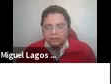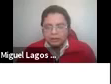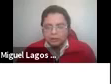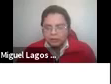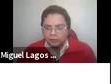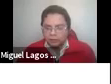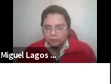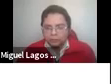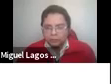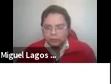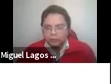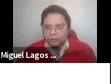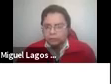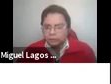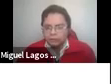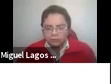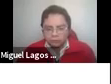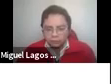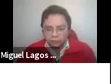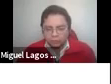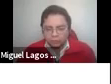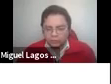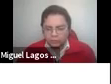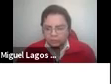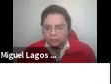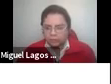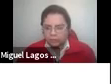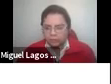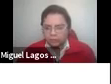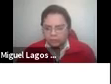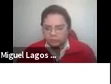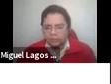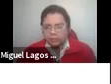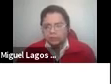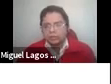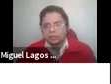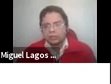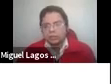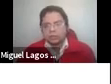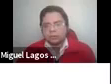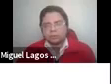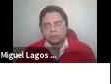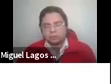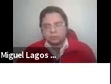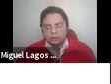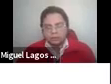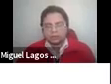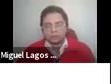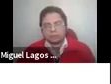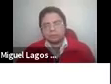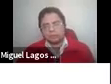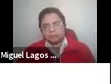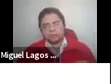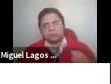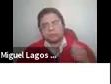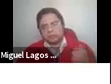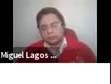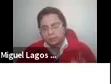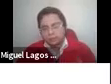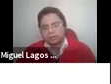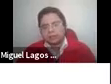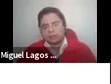y apoyado también por nuestros ingenieros súper talentosos, Francisco y Felipe, quienes con dedicación